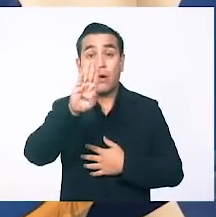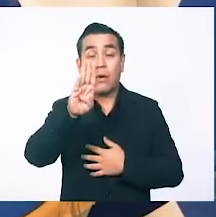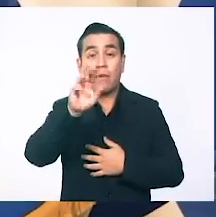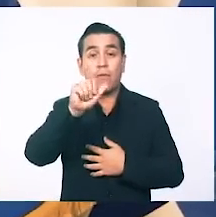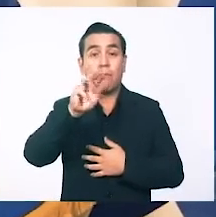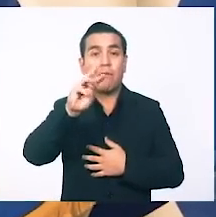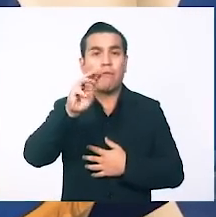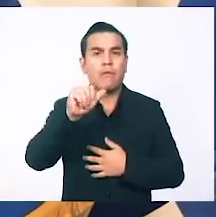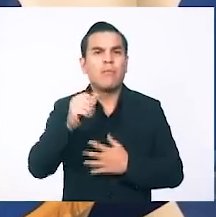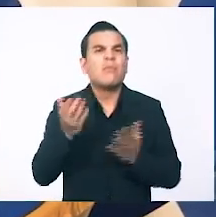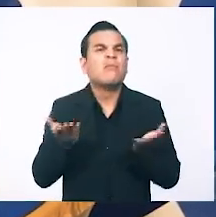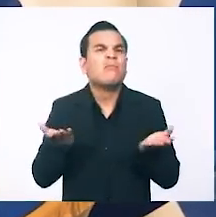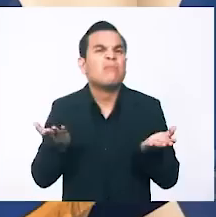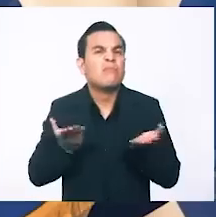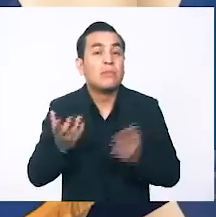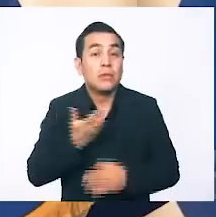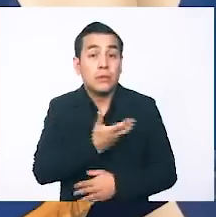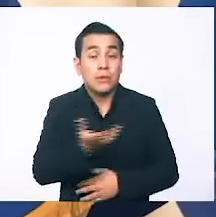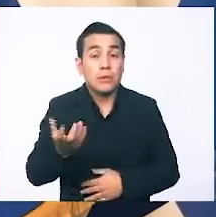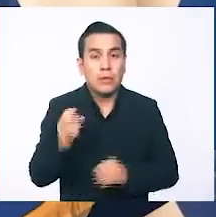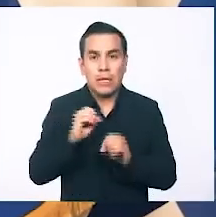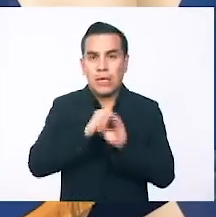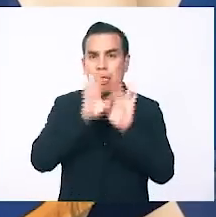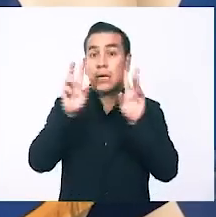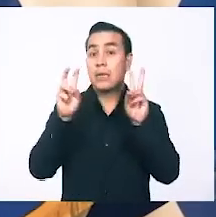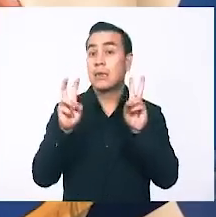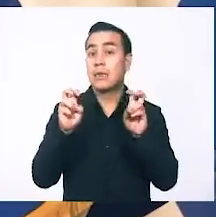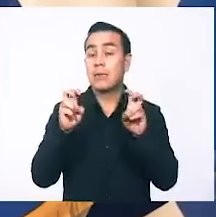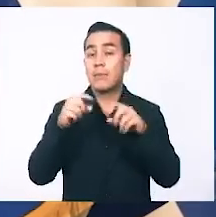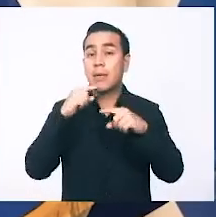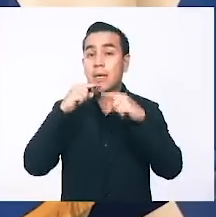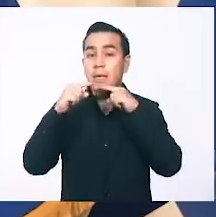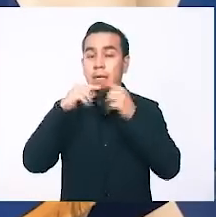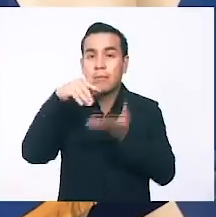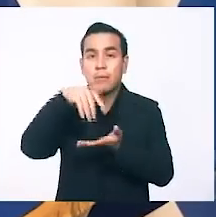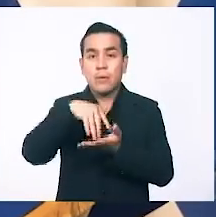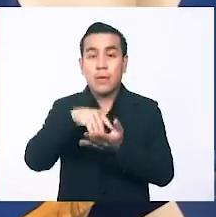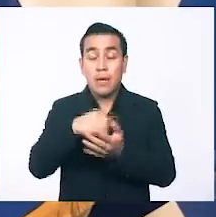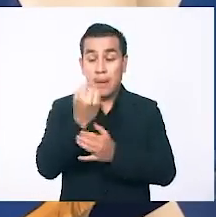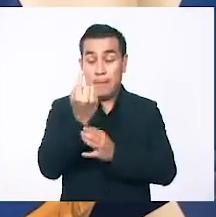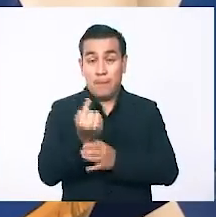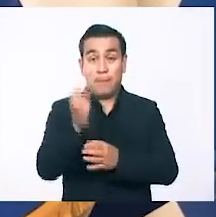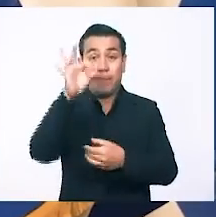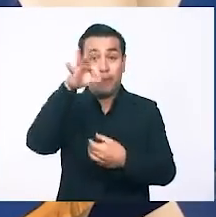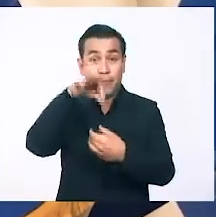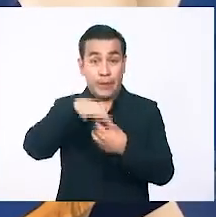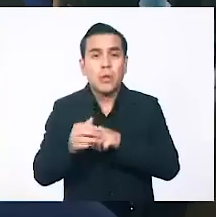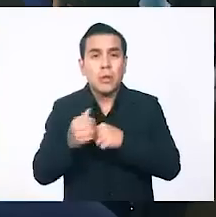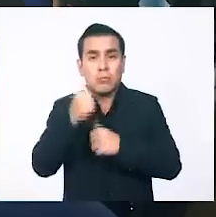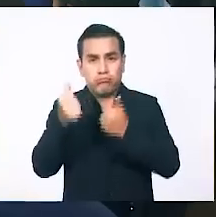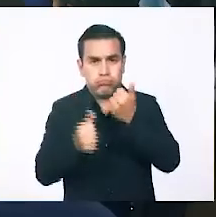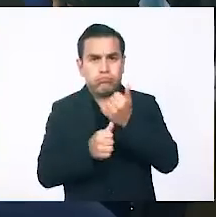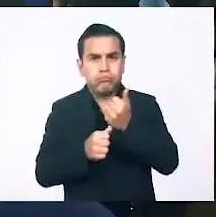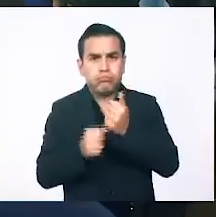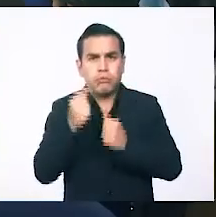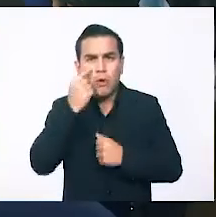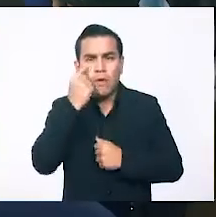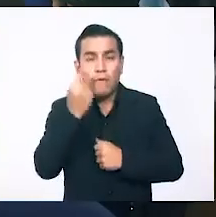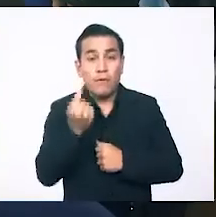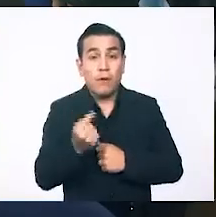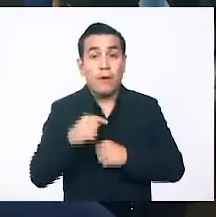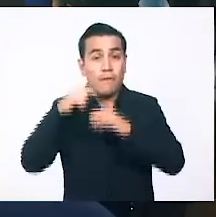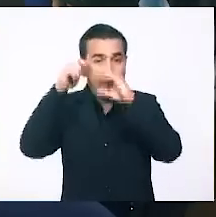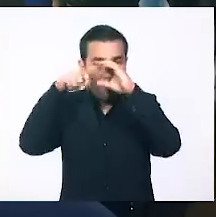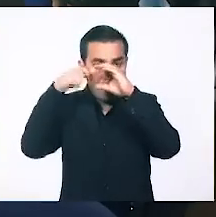era lo que todos entendemos por la democracia. El que gana, gana. Salió un video